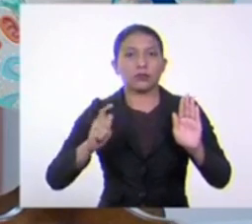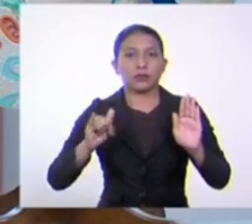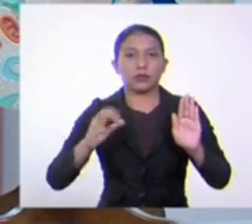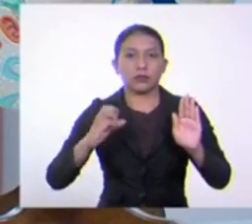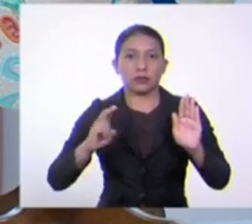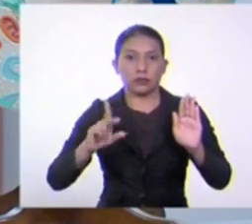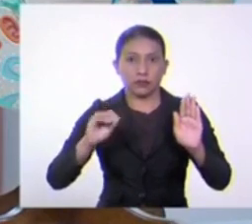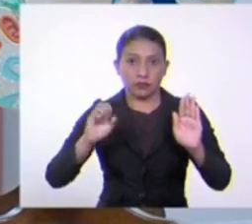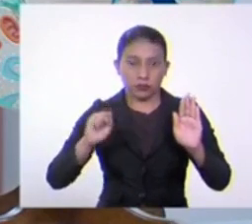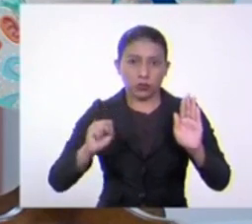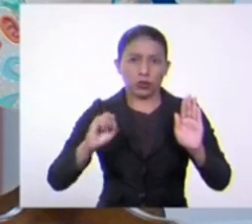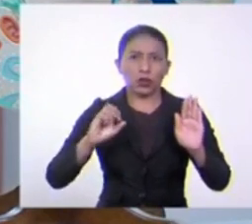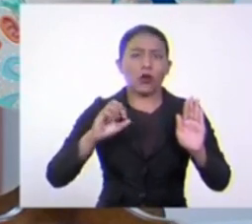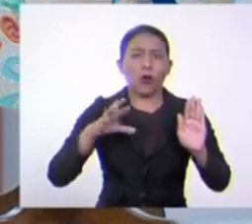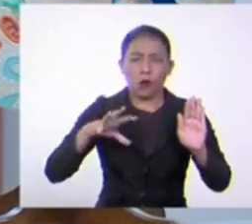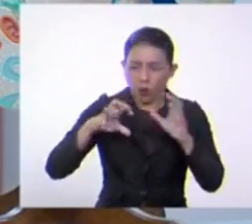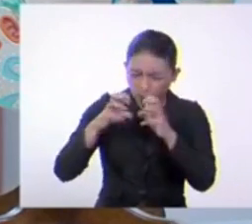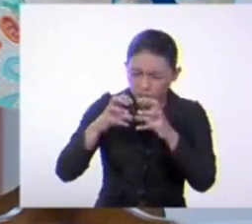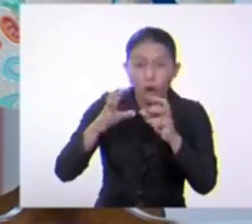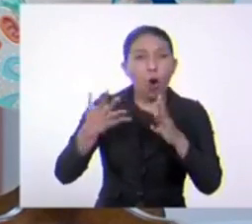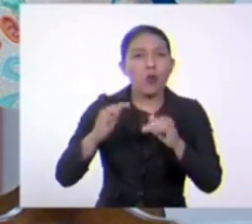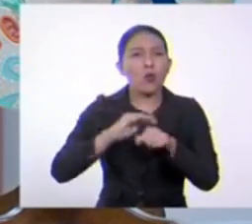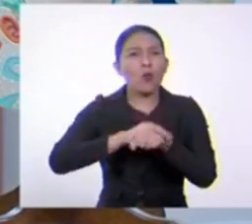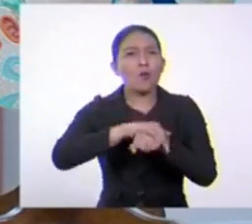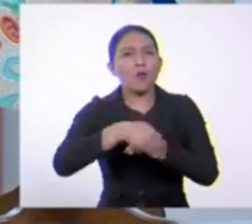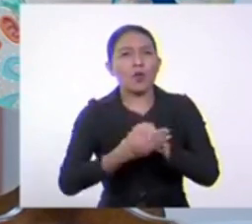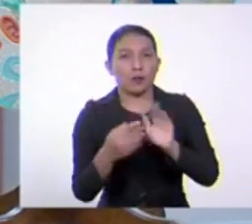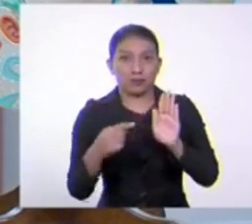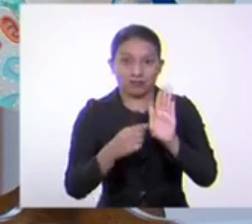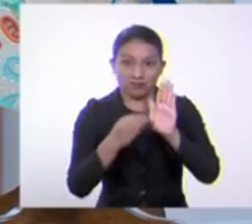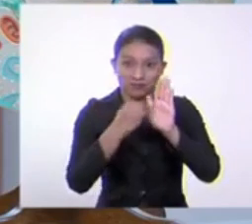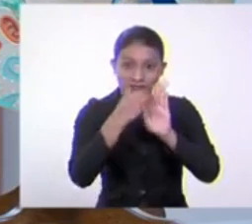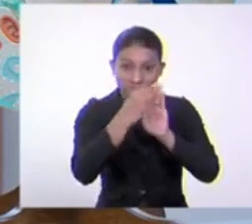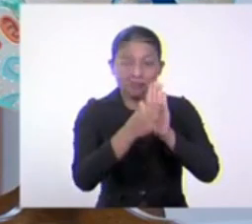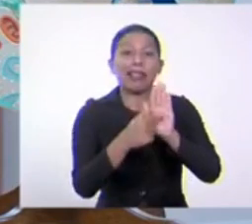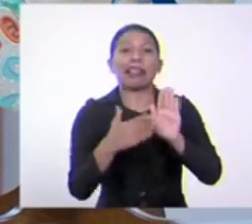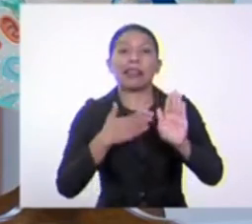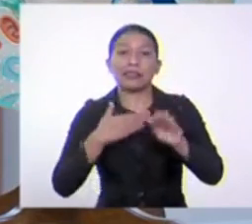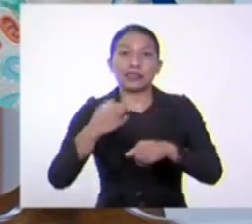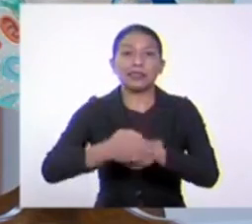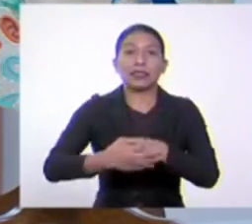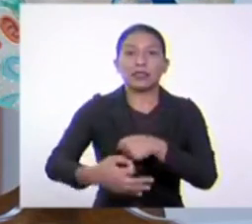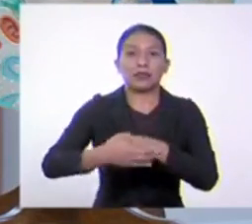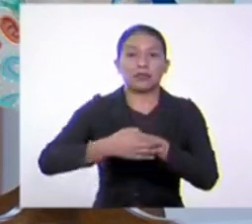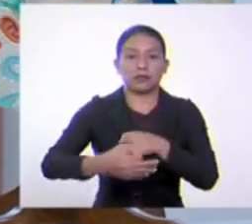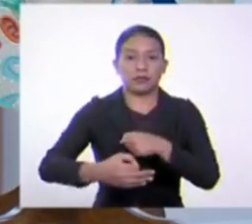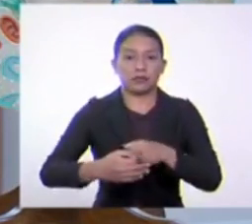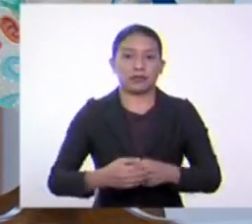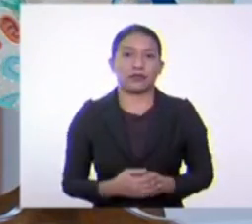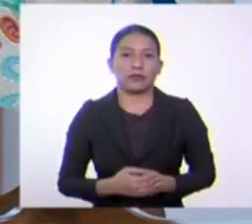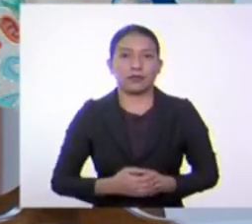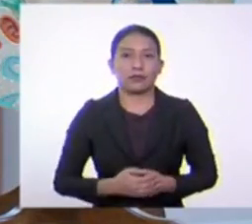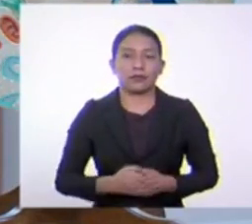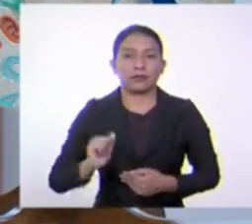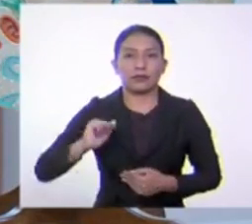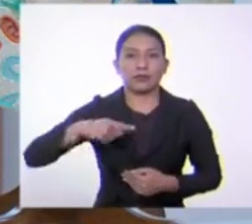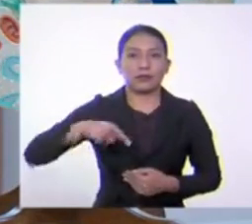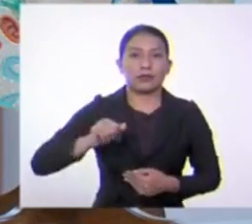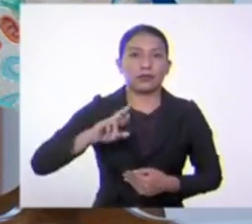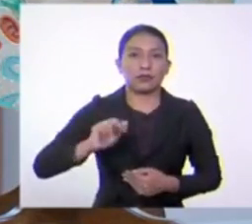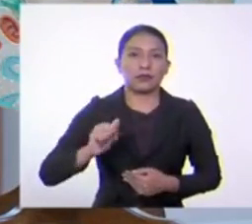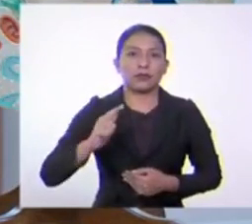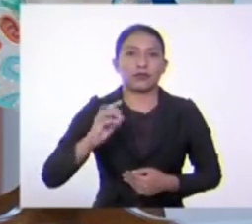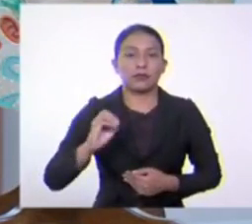endoplasmático liso también son parte de la célula o de la estructura celular. El aparato de Golgi, que aparece en